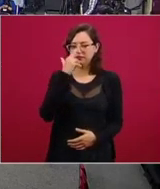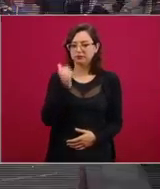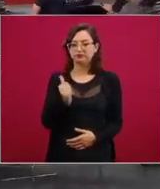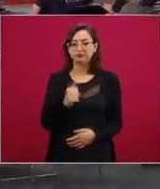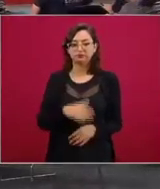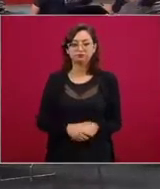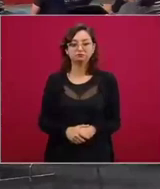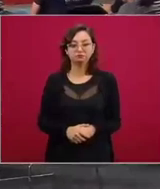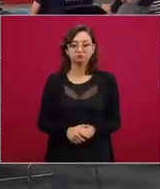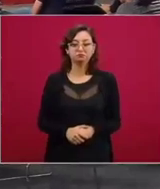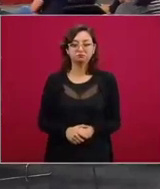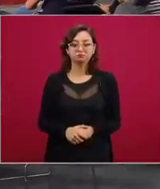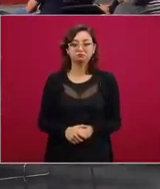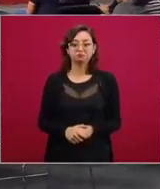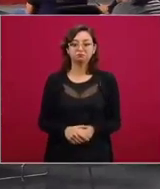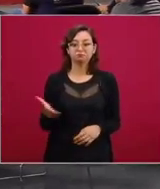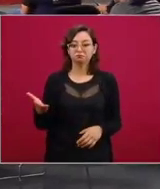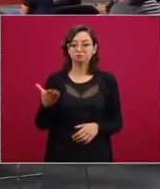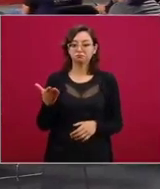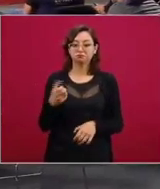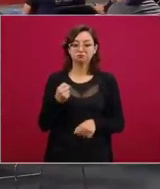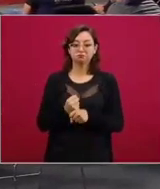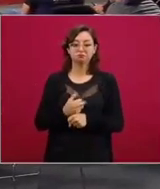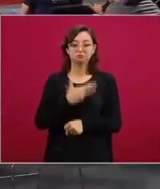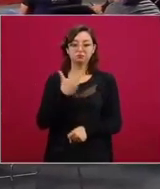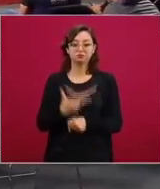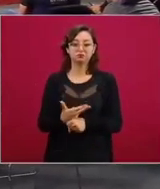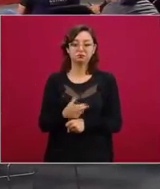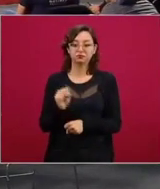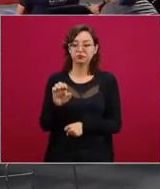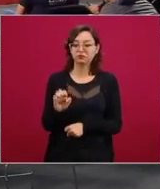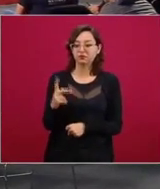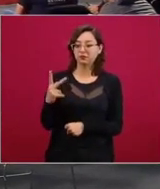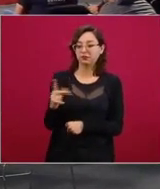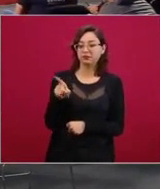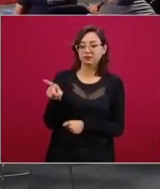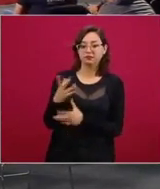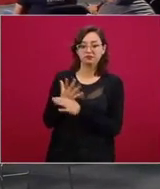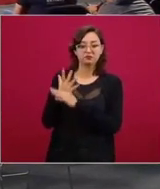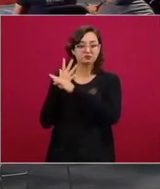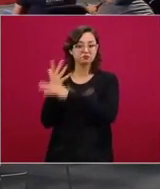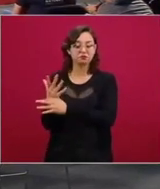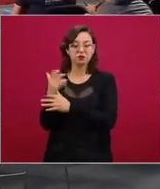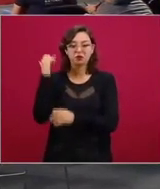el análisis. Aquí estaban del las palomitas. Secretario de Educación Pública. ¿Quién quiere palomitas?